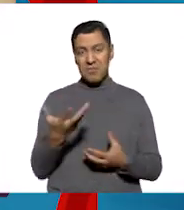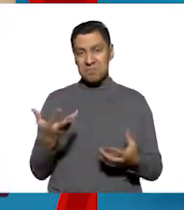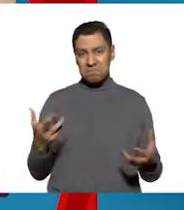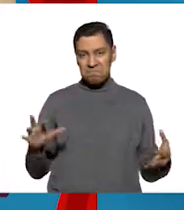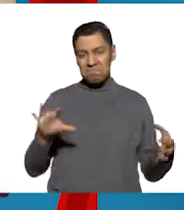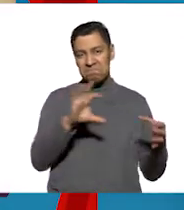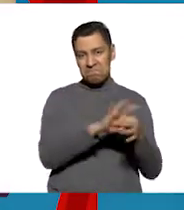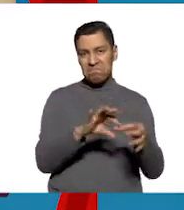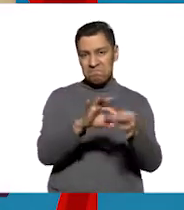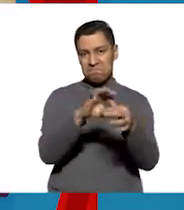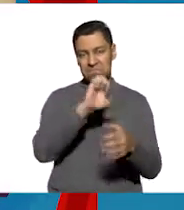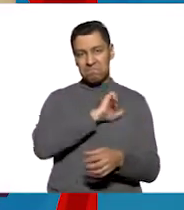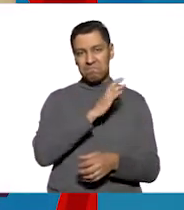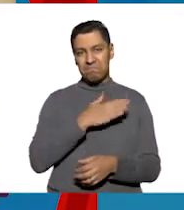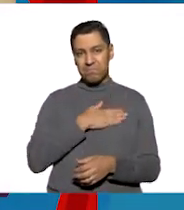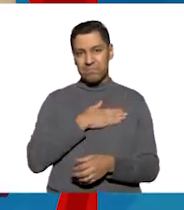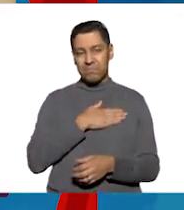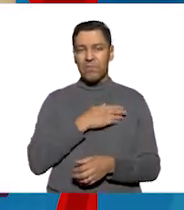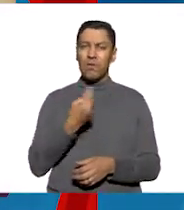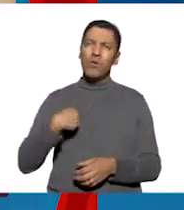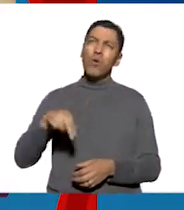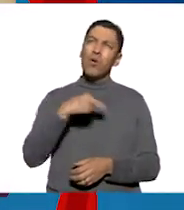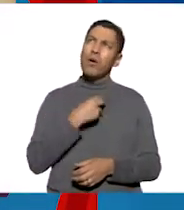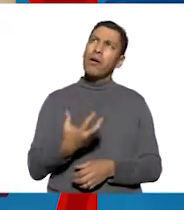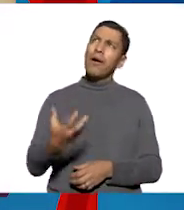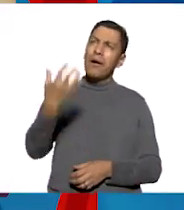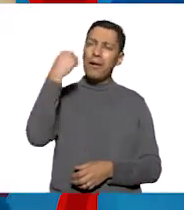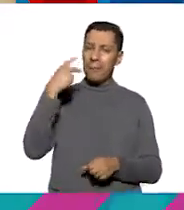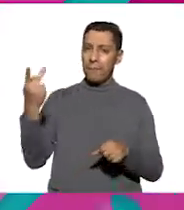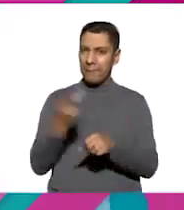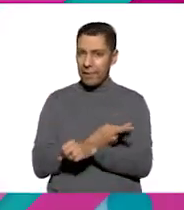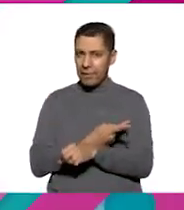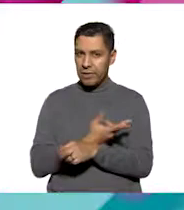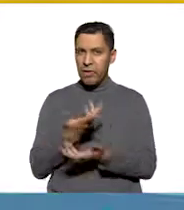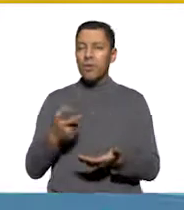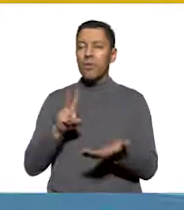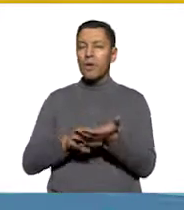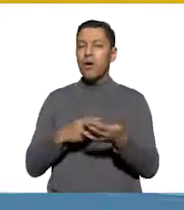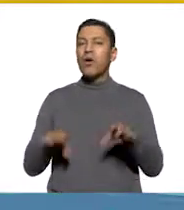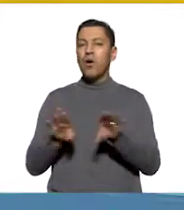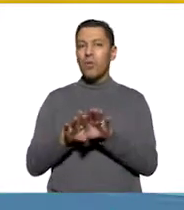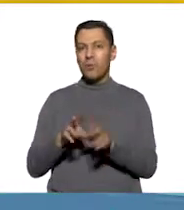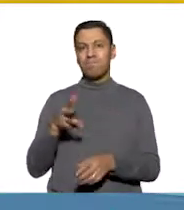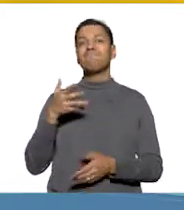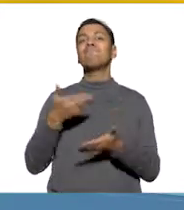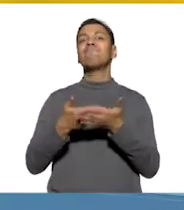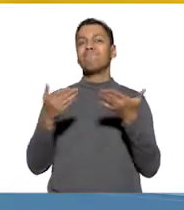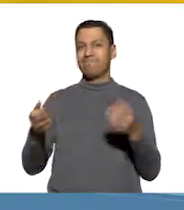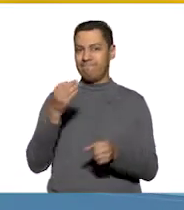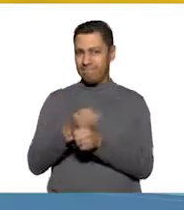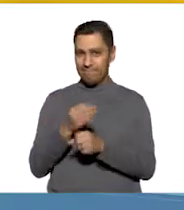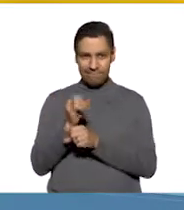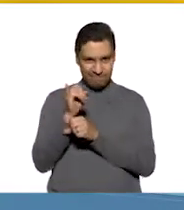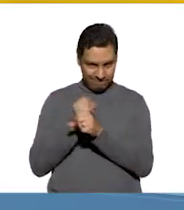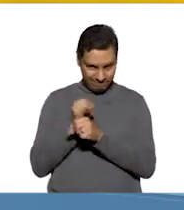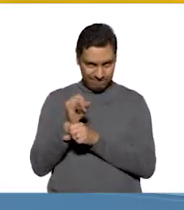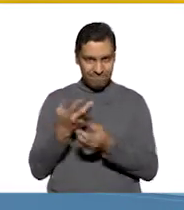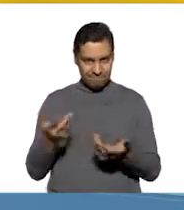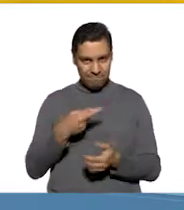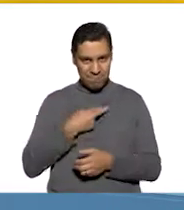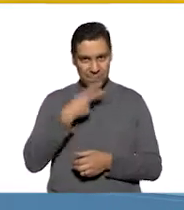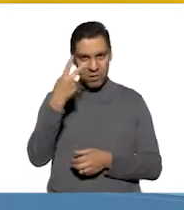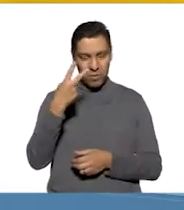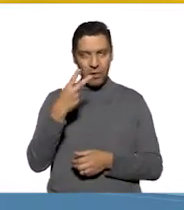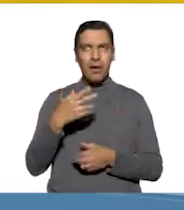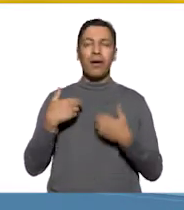Recuerda, no podemos valorar el pasado en función de los juicios del presente. Entonces fueron los hombres de Hernán Cortés,